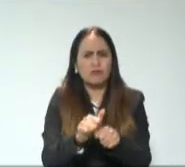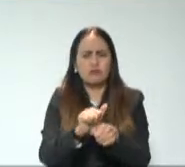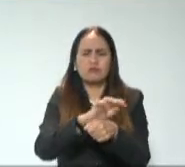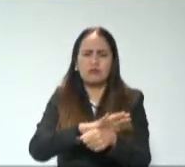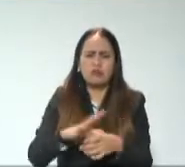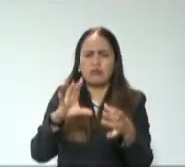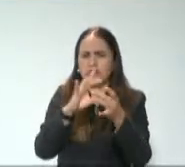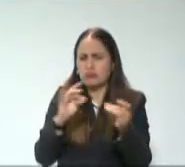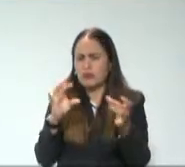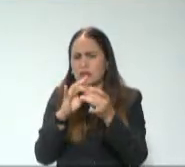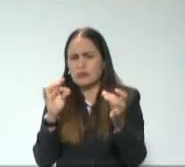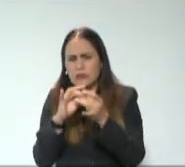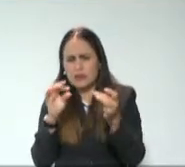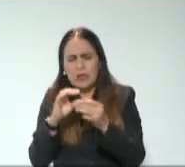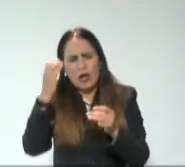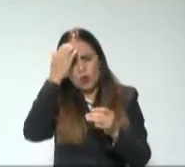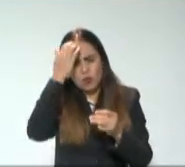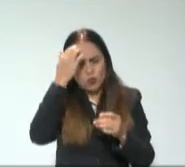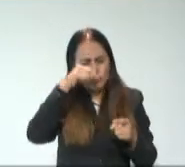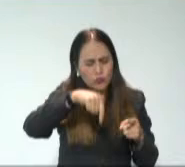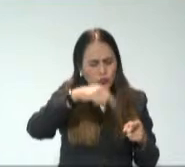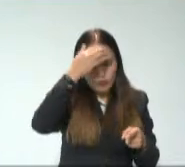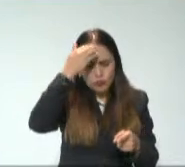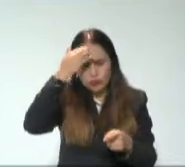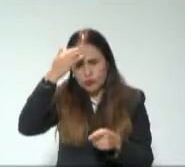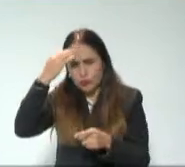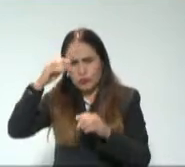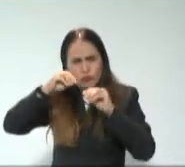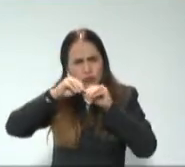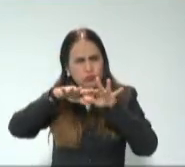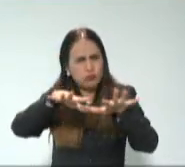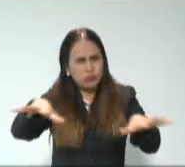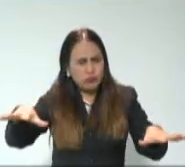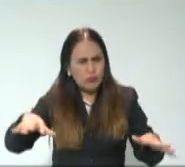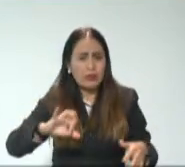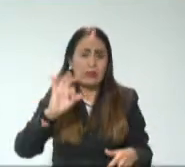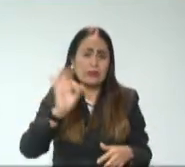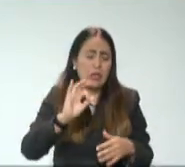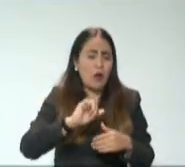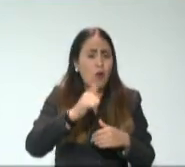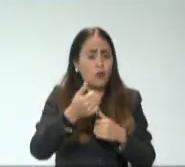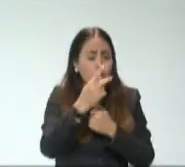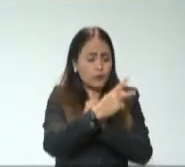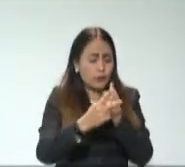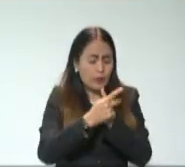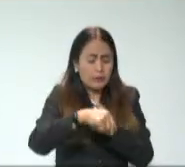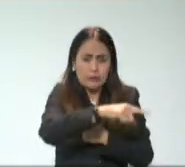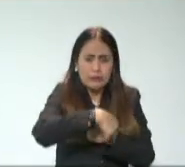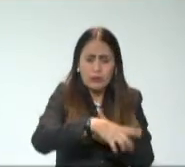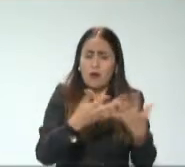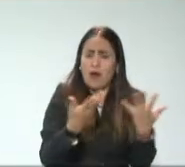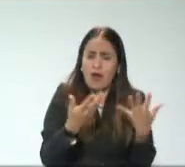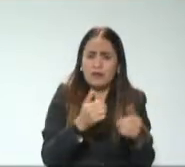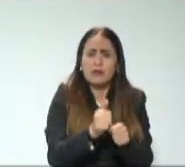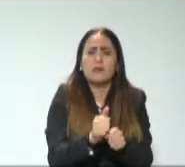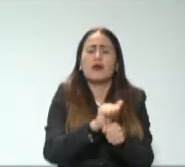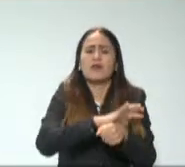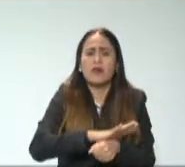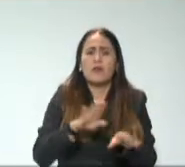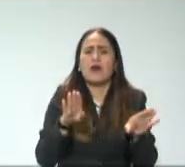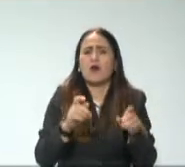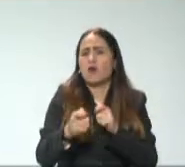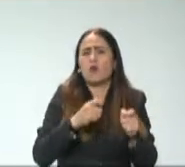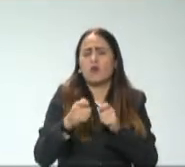transferencia de conocimientos eh para ver cómo otros otros países estaban abordando eh